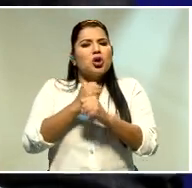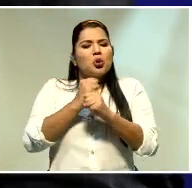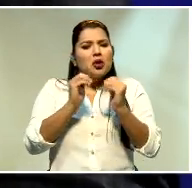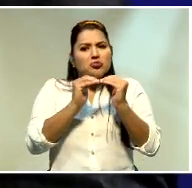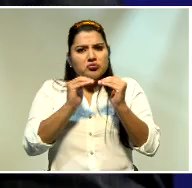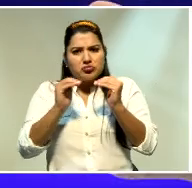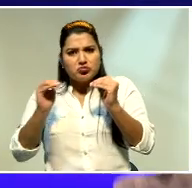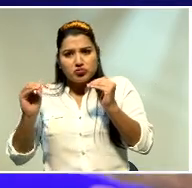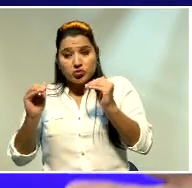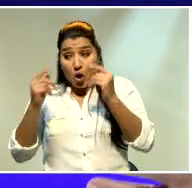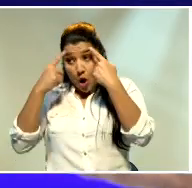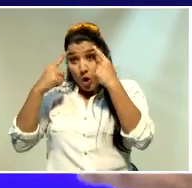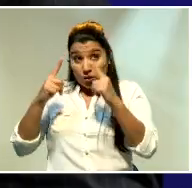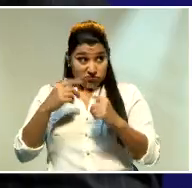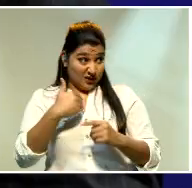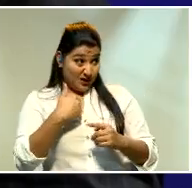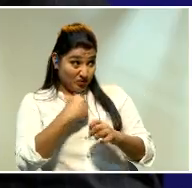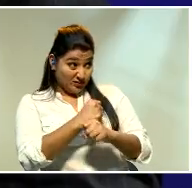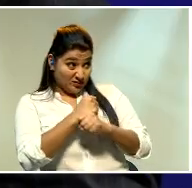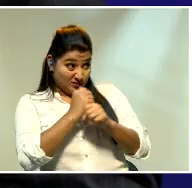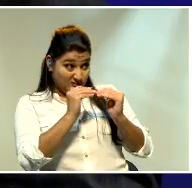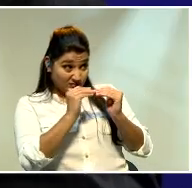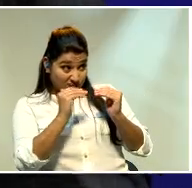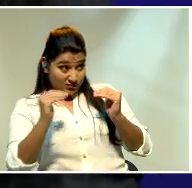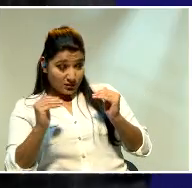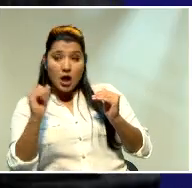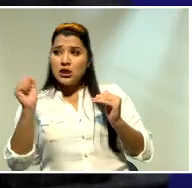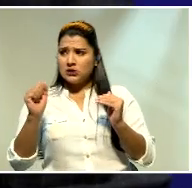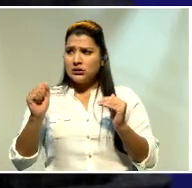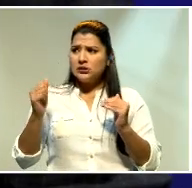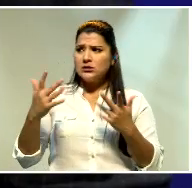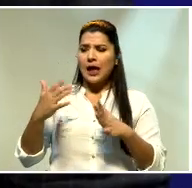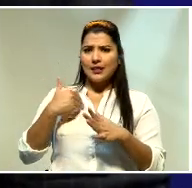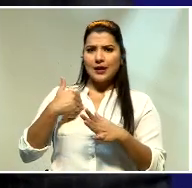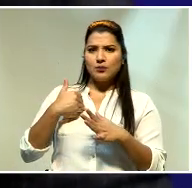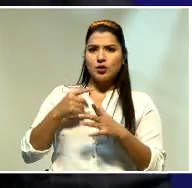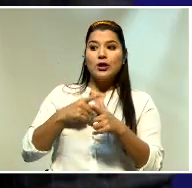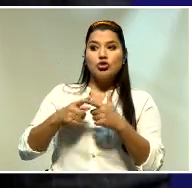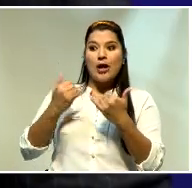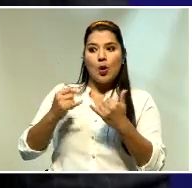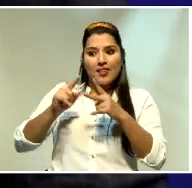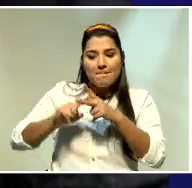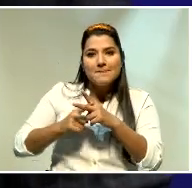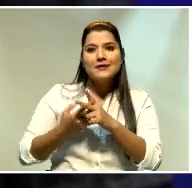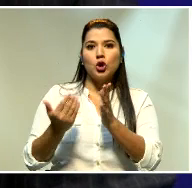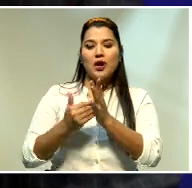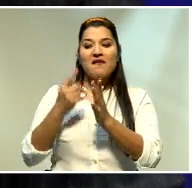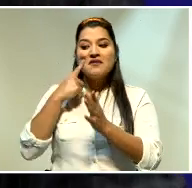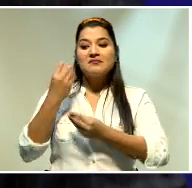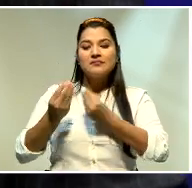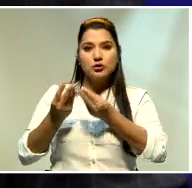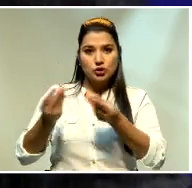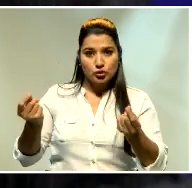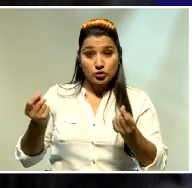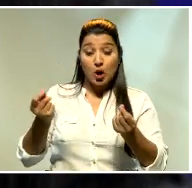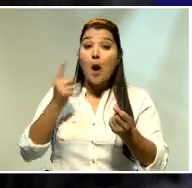logramos estabilizar. ¿La tenemos? Sí, sí la tenemos. Y ahora nos toca actuar otra vez. ¿Y eso qué es? Por ejemplo, como lo ha dicho el ministro de